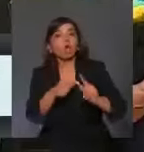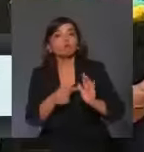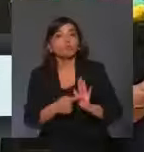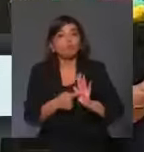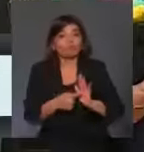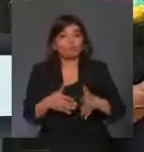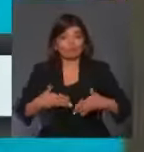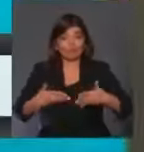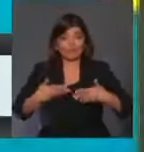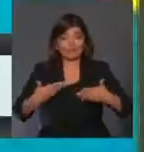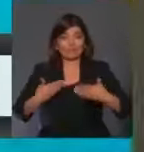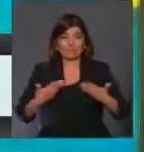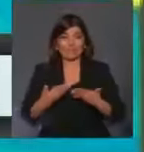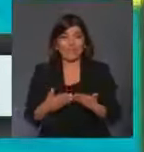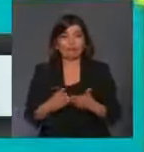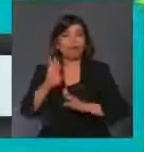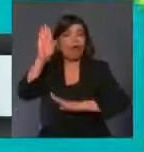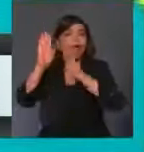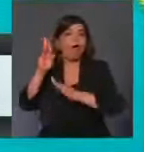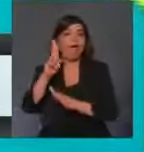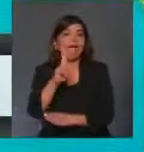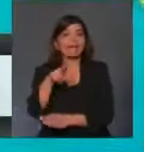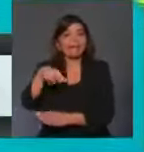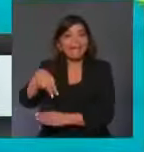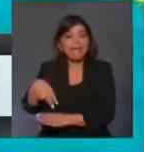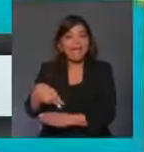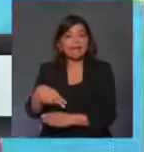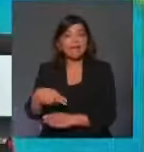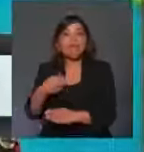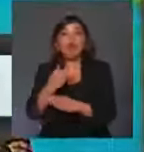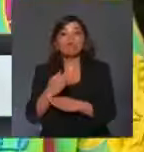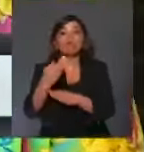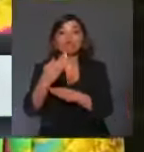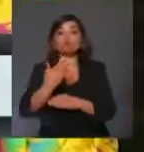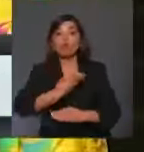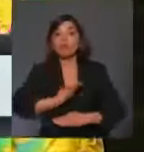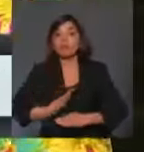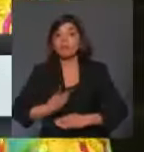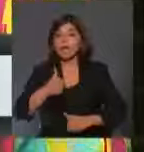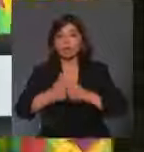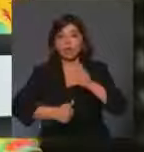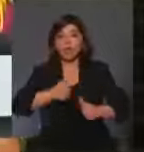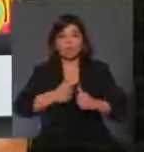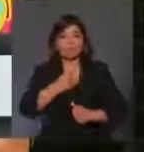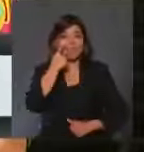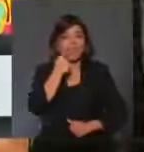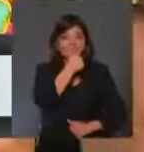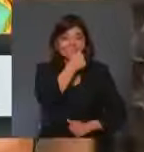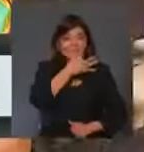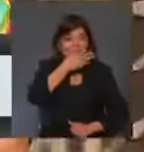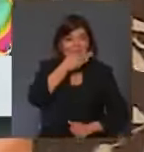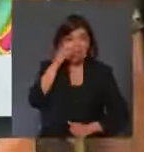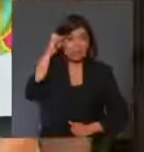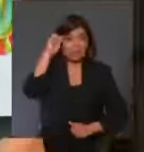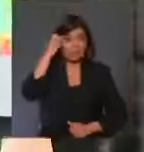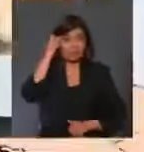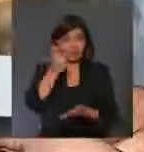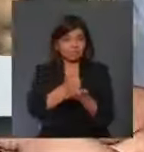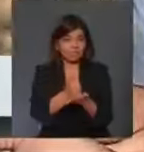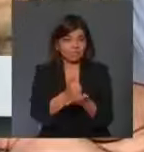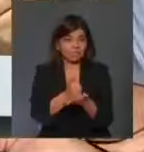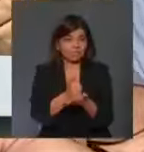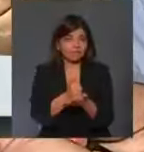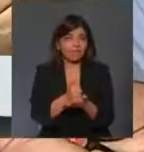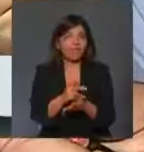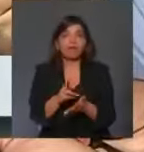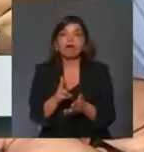todavía, situando al postulante de RN en la carrera por la moneda, poniéndole competencia a la alcaldesa de Providencia. Que no influyó mucho en el resultado